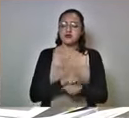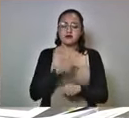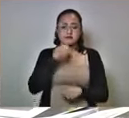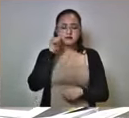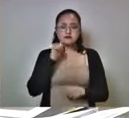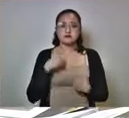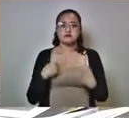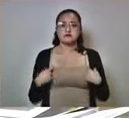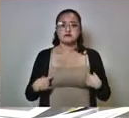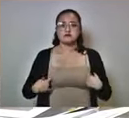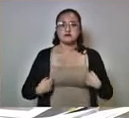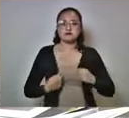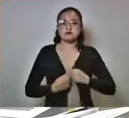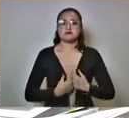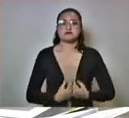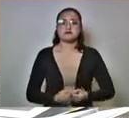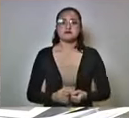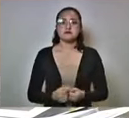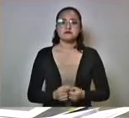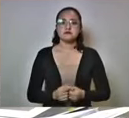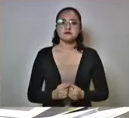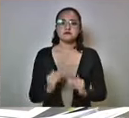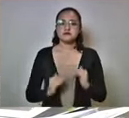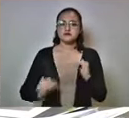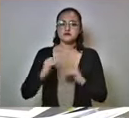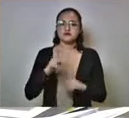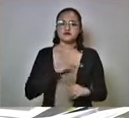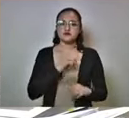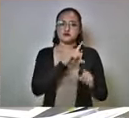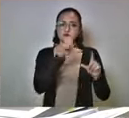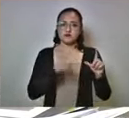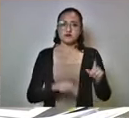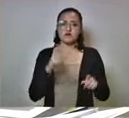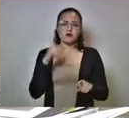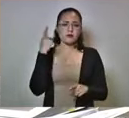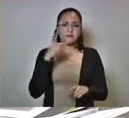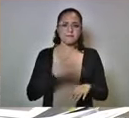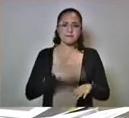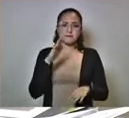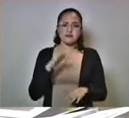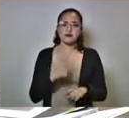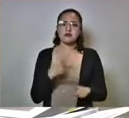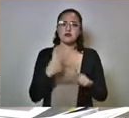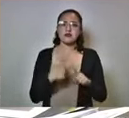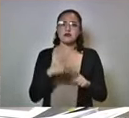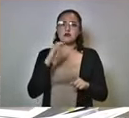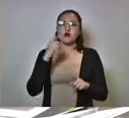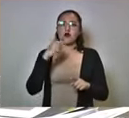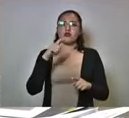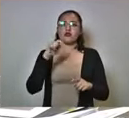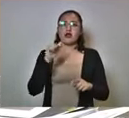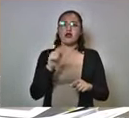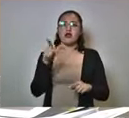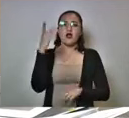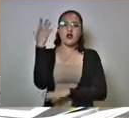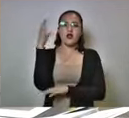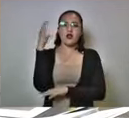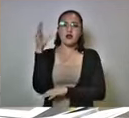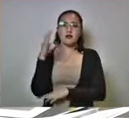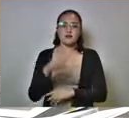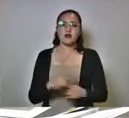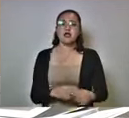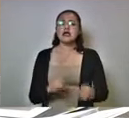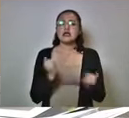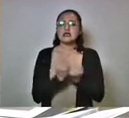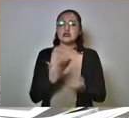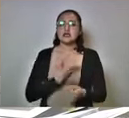ayer arriba a nuestro país un poblano más proveniente de Bogotá, Colombia, con lo cual ya tenemos